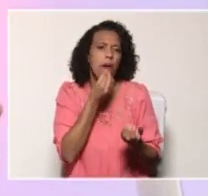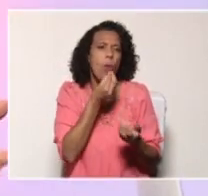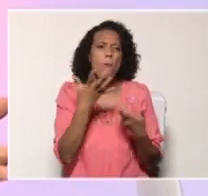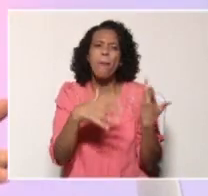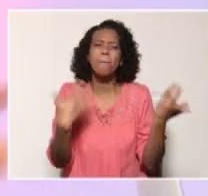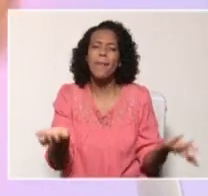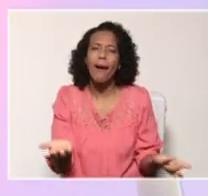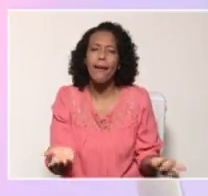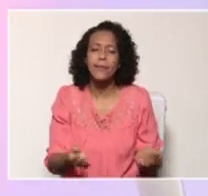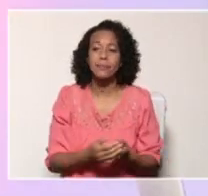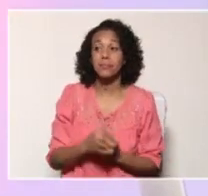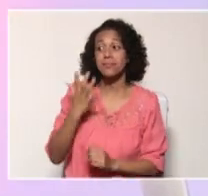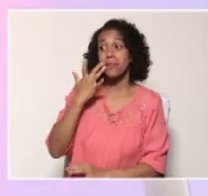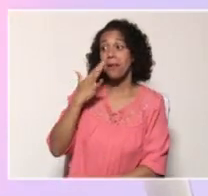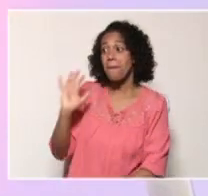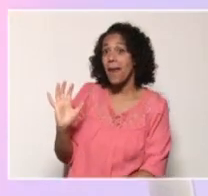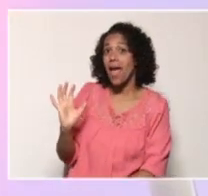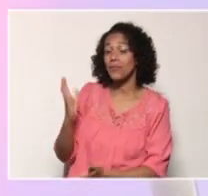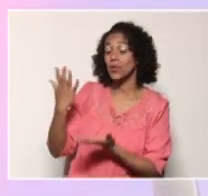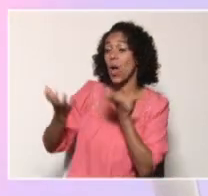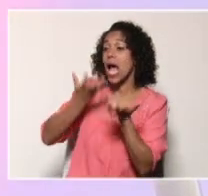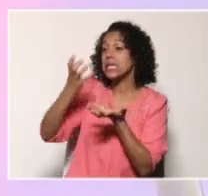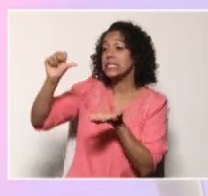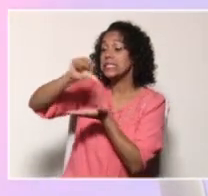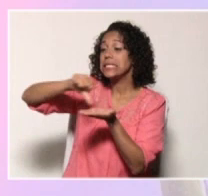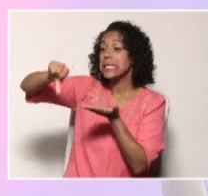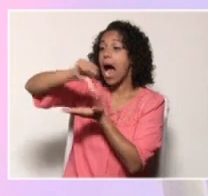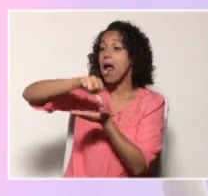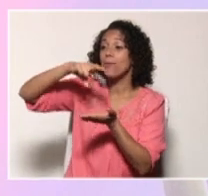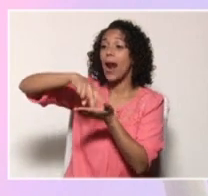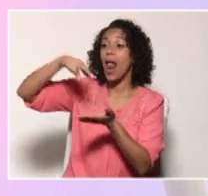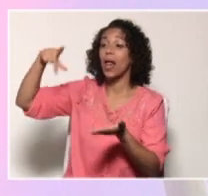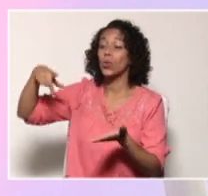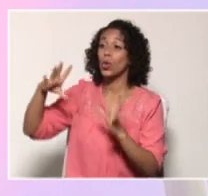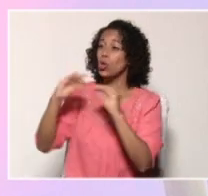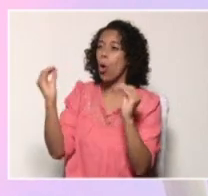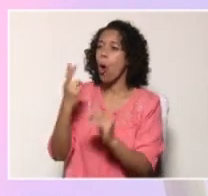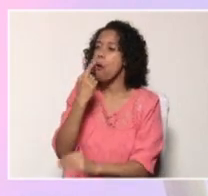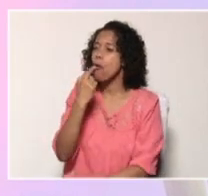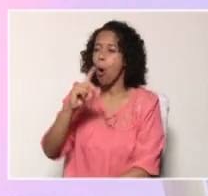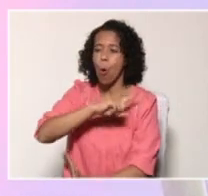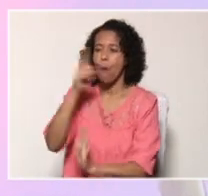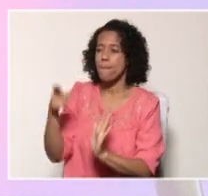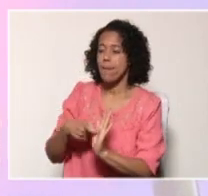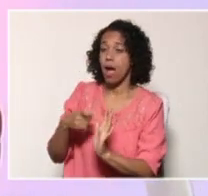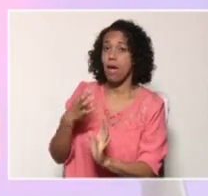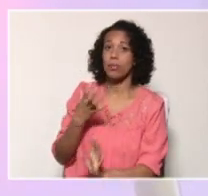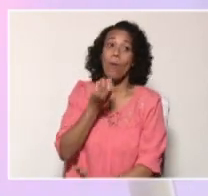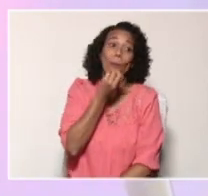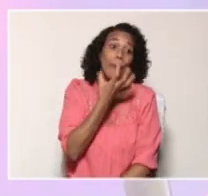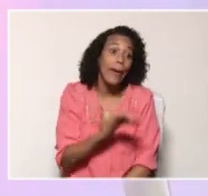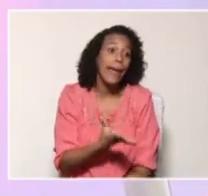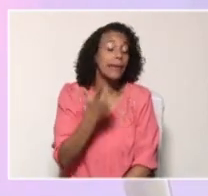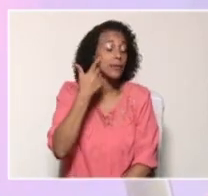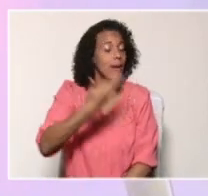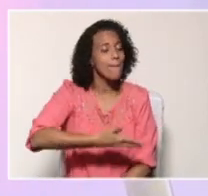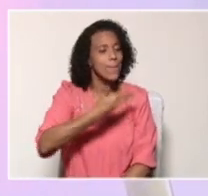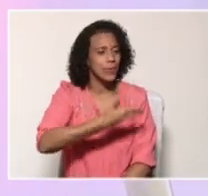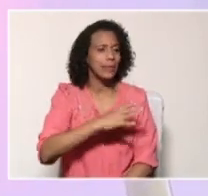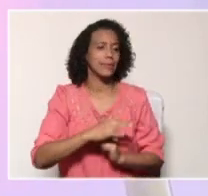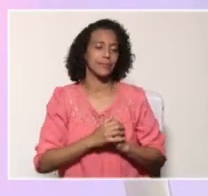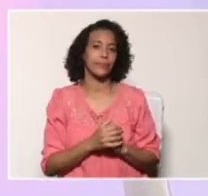a utilizar, Inés? De pronto los quiero para hacer una salsa. Tienen que estar muy maduros todos. Sí, señor. Entonces, bueno, allí es